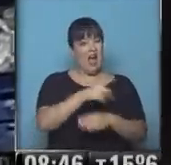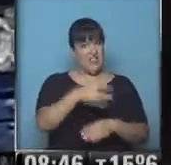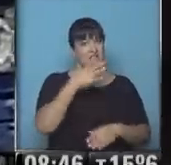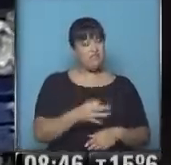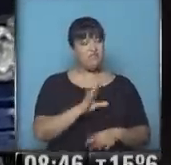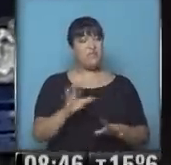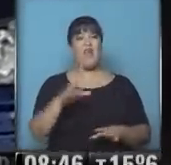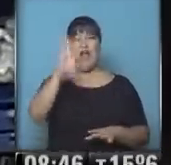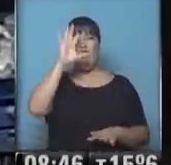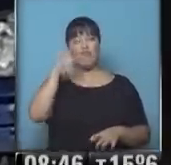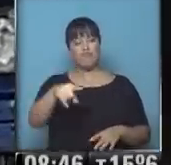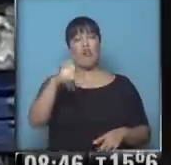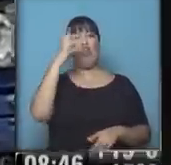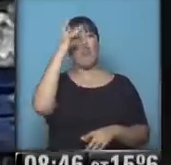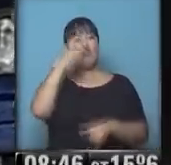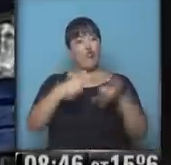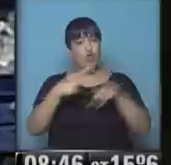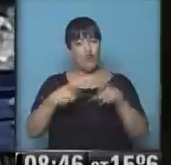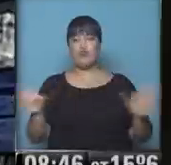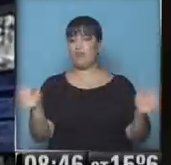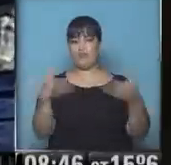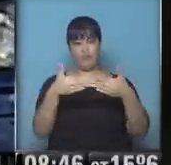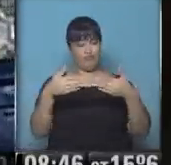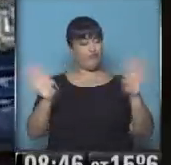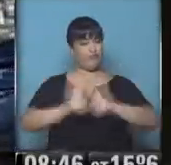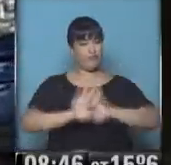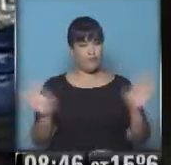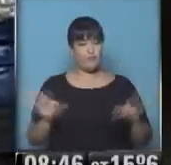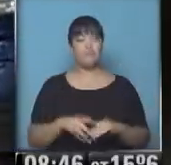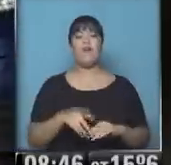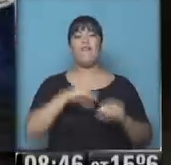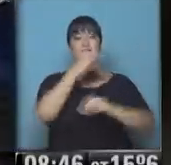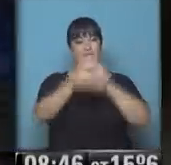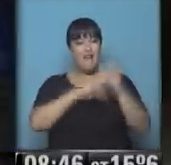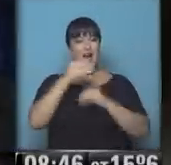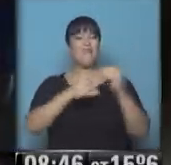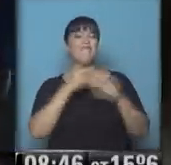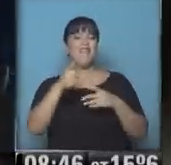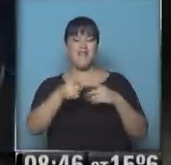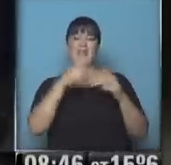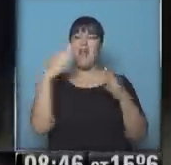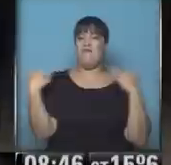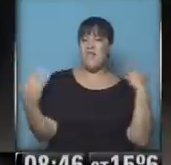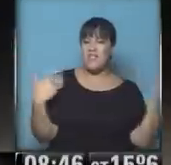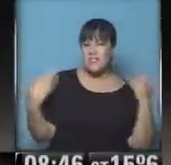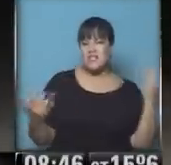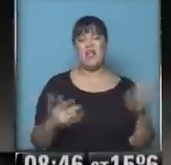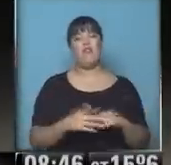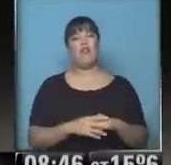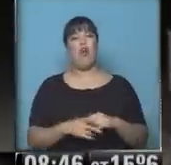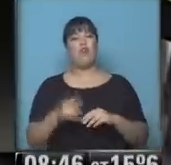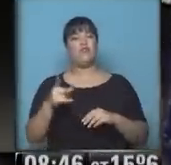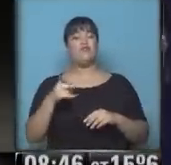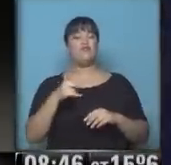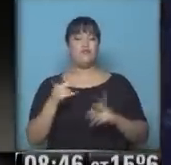ciertamente, recordemos que a partir de las 12 se cerrarán definitivamente estas puertas. Los familiares más cercanos, los vecinos, aquellos allegados a la